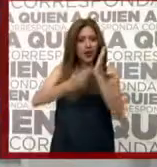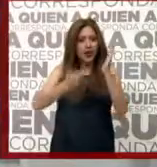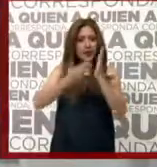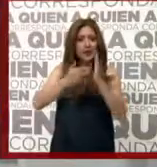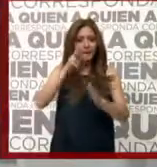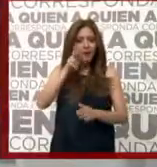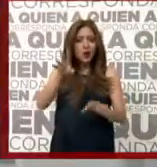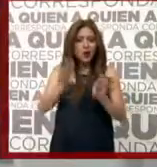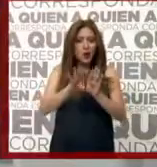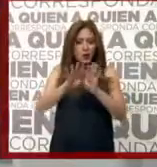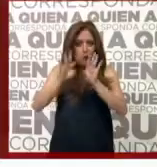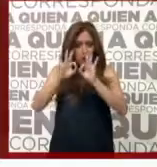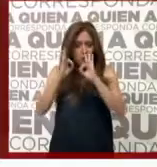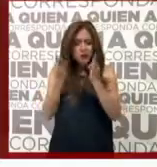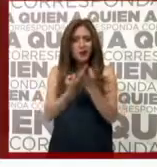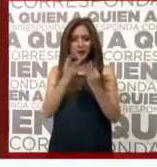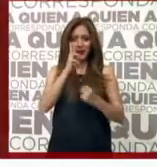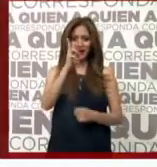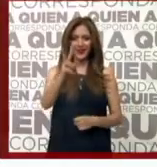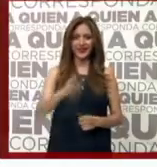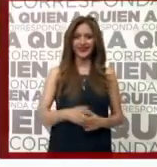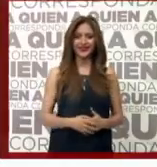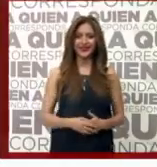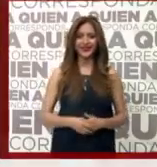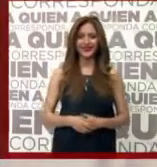que trabajo. A ver. ¿Qué le parece? Vamos a ver.